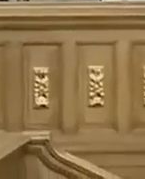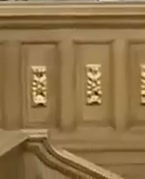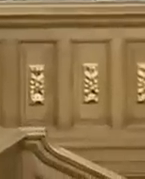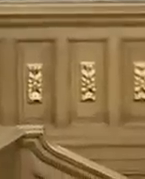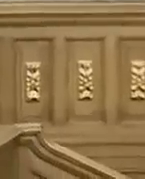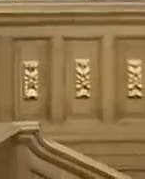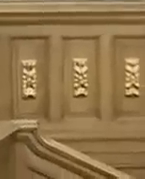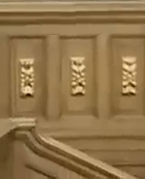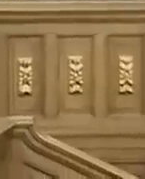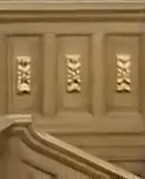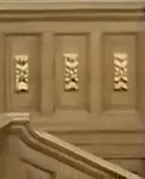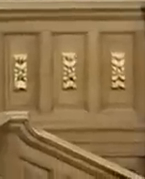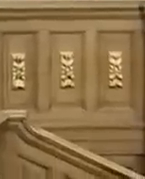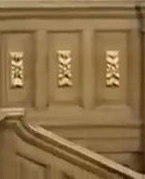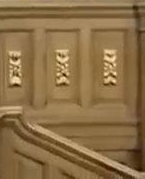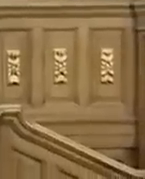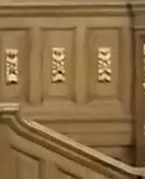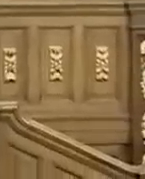Sí.